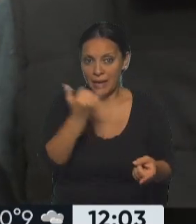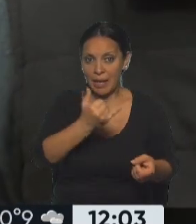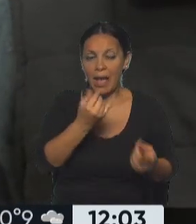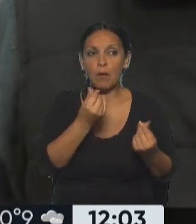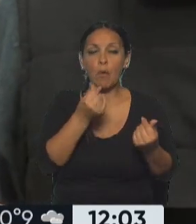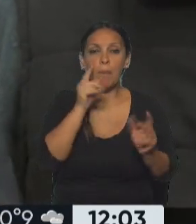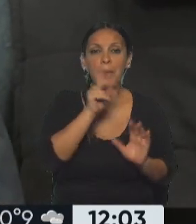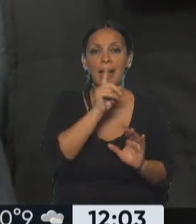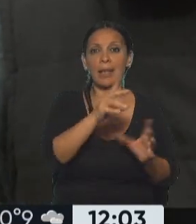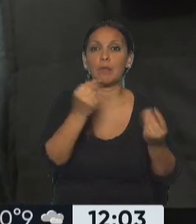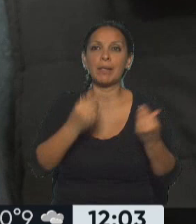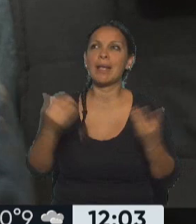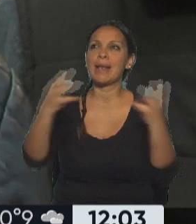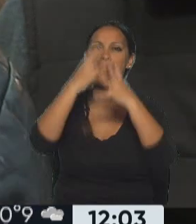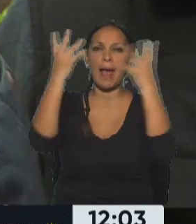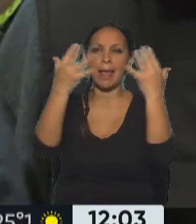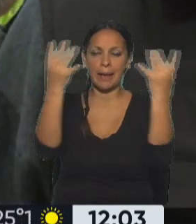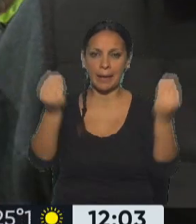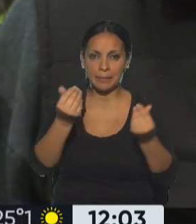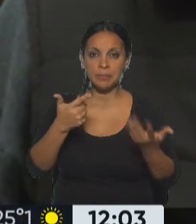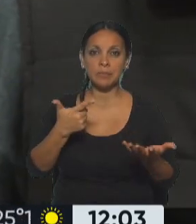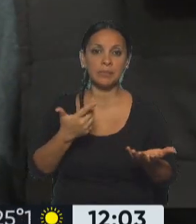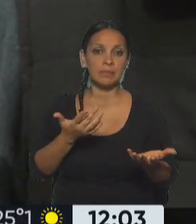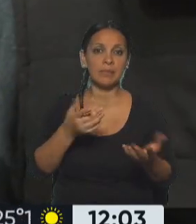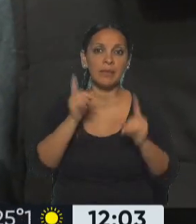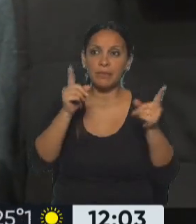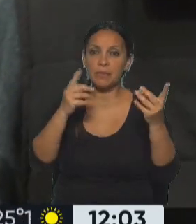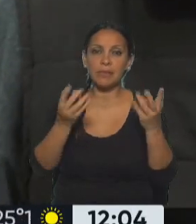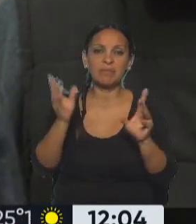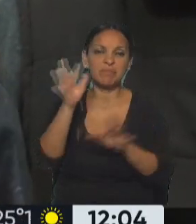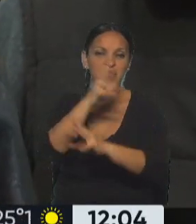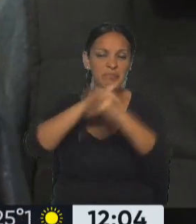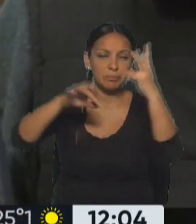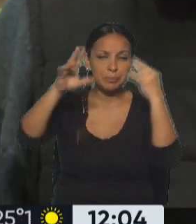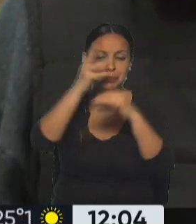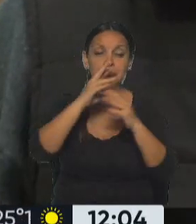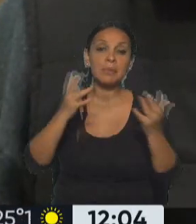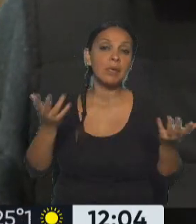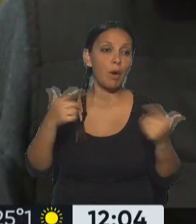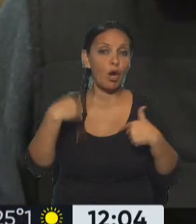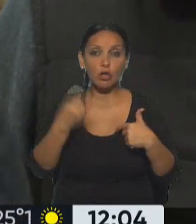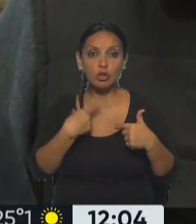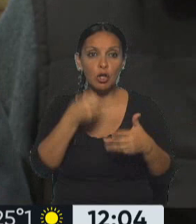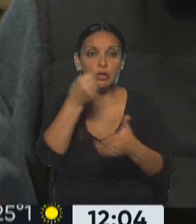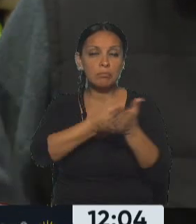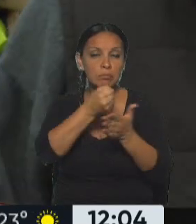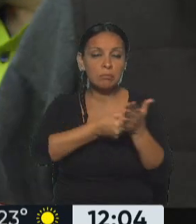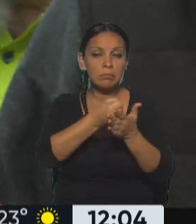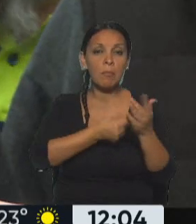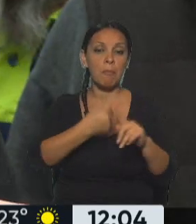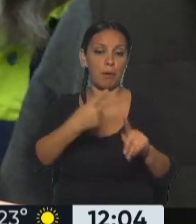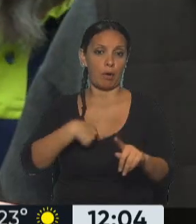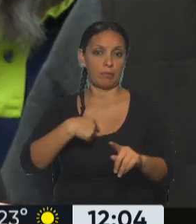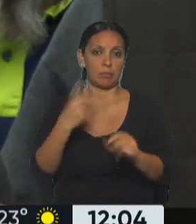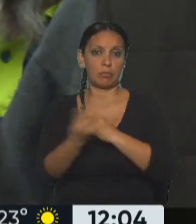que las fibras están en el aire, porque hasta que no se saquen van a seguir las fibras en el aire. Y bueno, y que estamos dando una pelea, no solamente por nuestra vida,